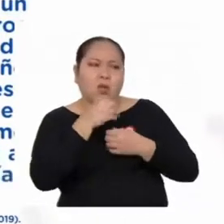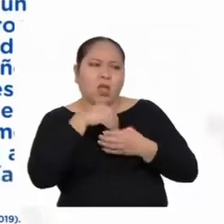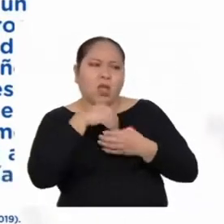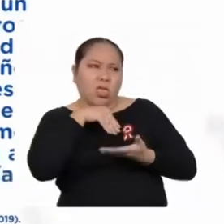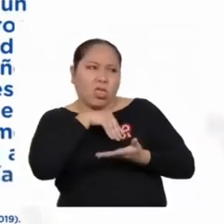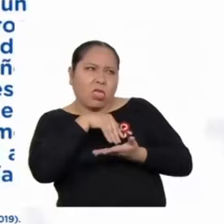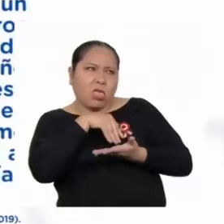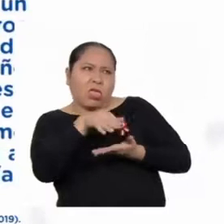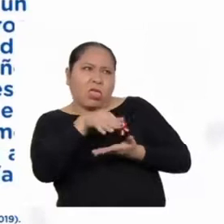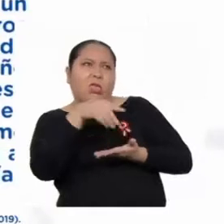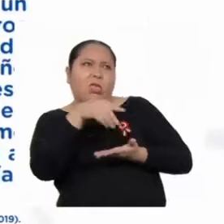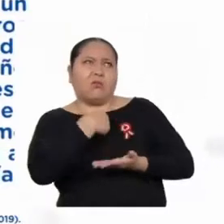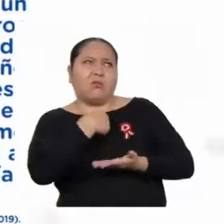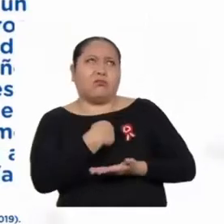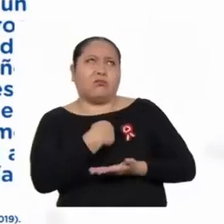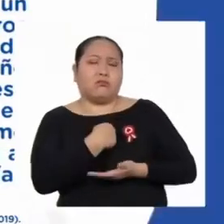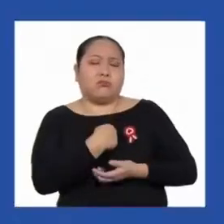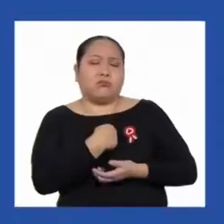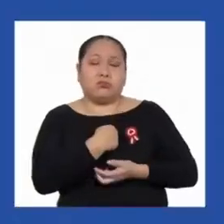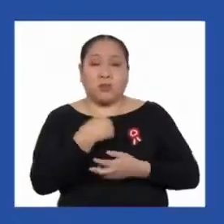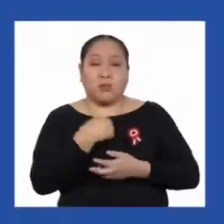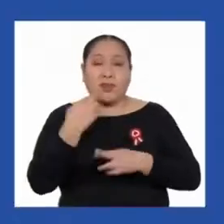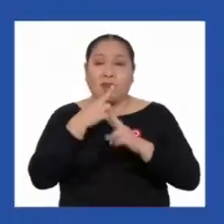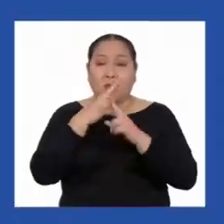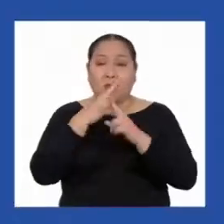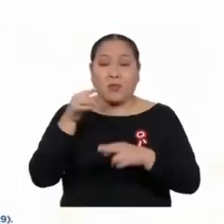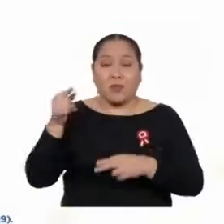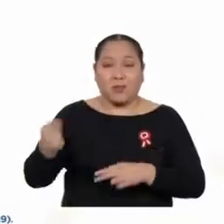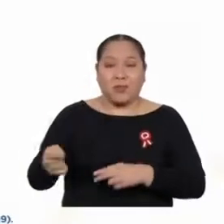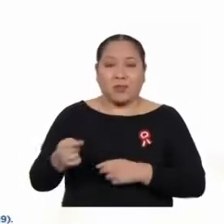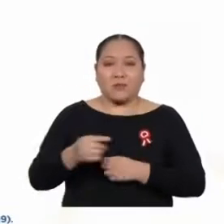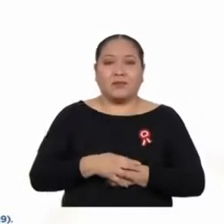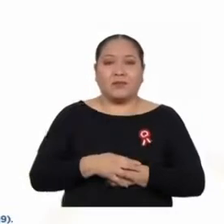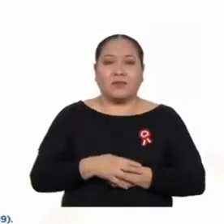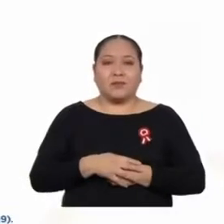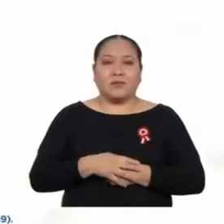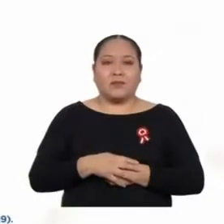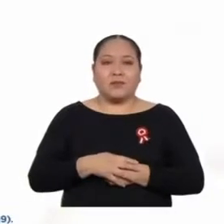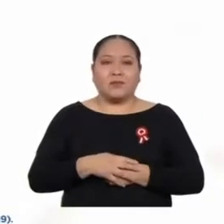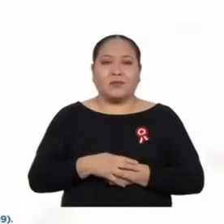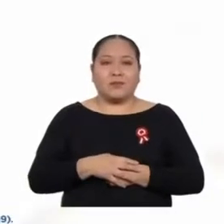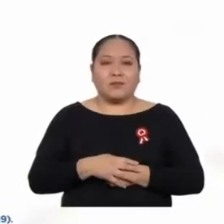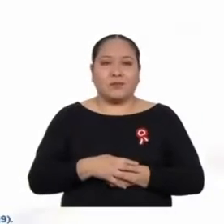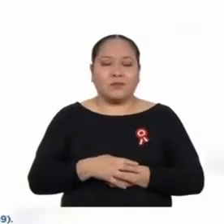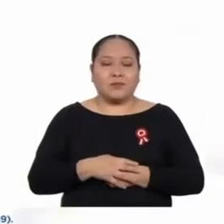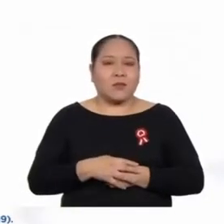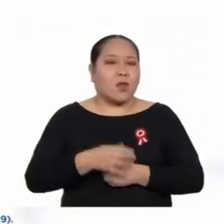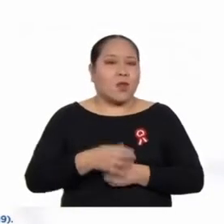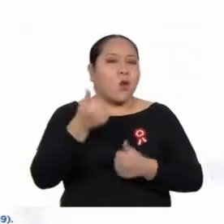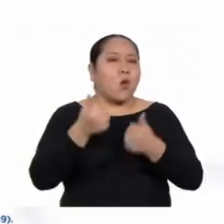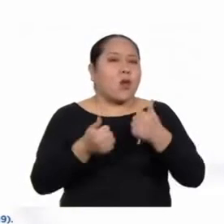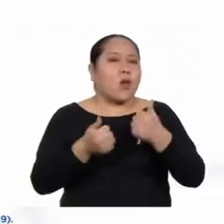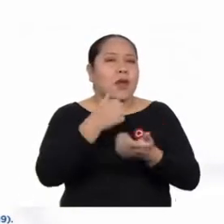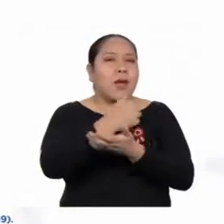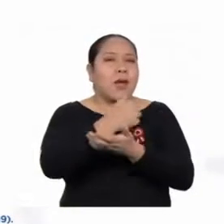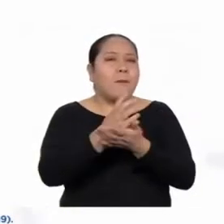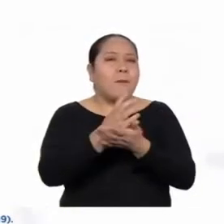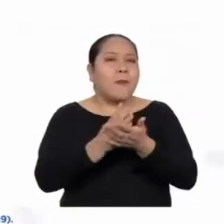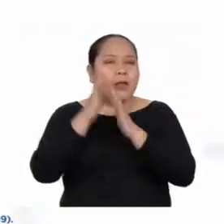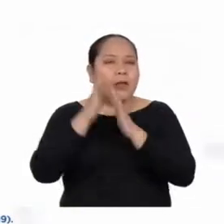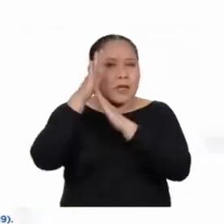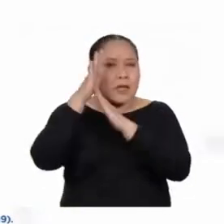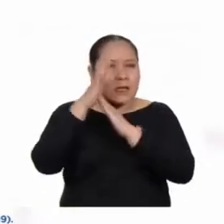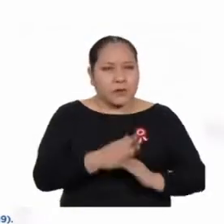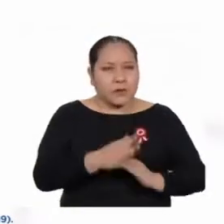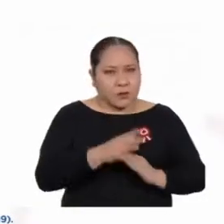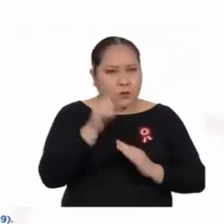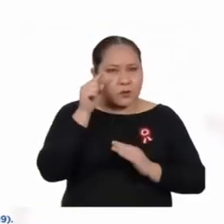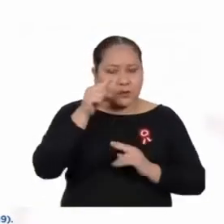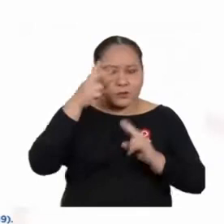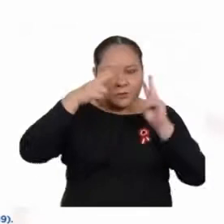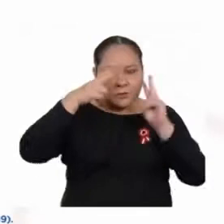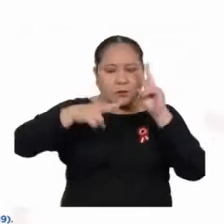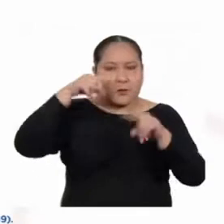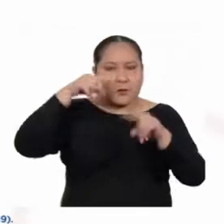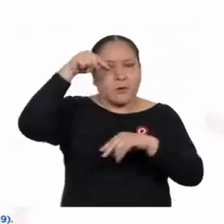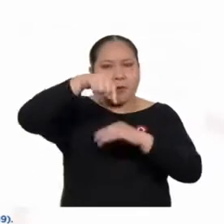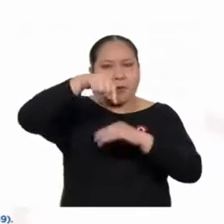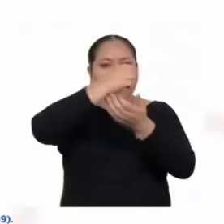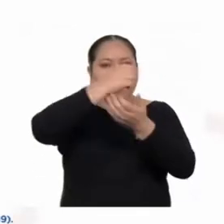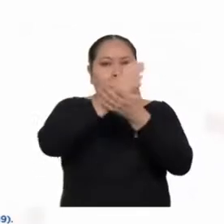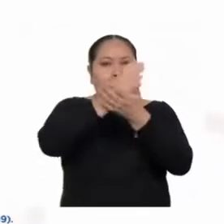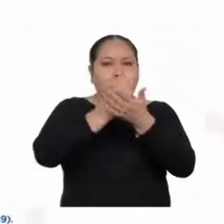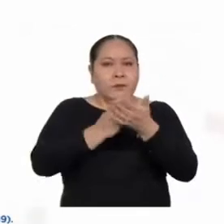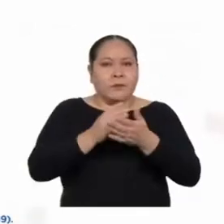rechazando, respondió el niño. Bien, ¿qué aspecto de la discriminación consideran que aborda este último